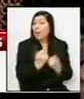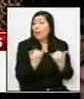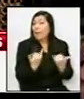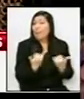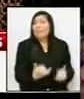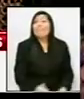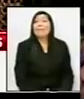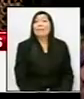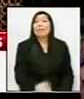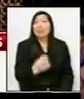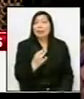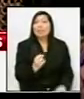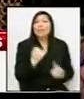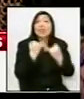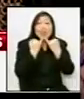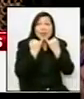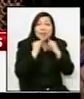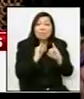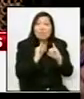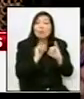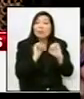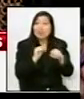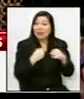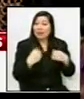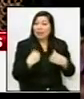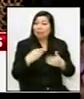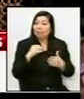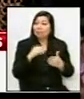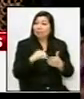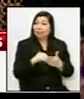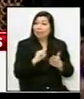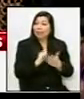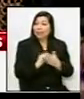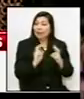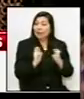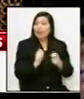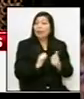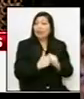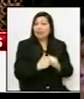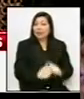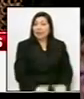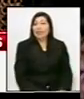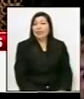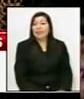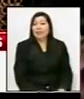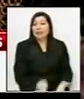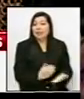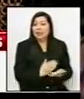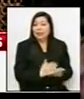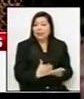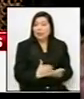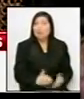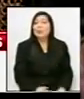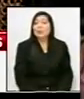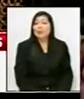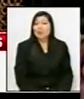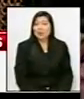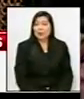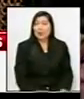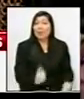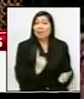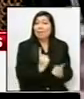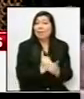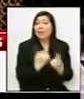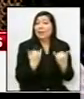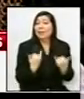nosotros creemos de que el informe sí debería de considerar el tema de la remoción y destitución. Frente al